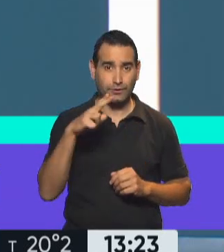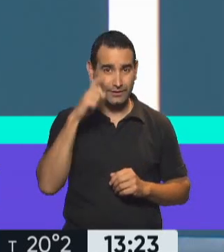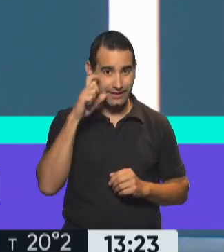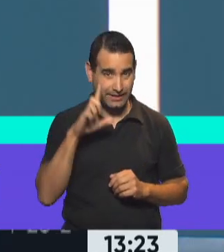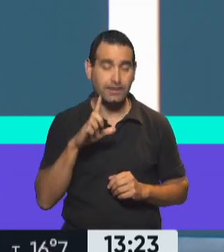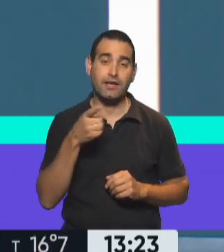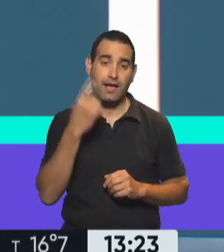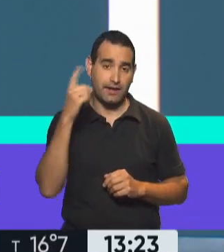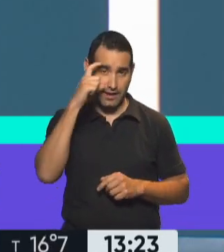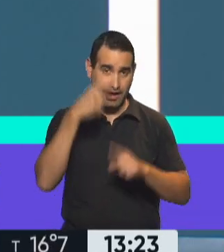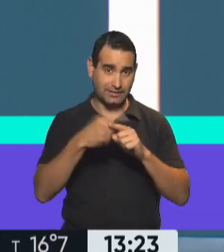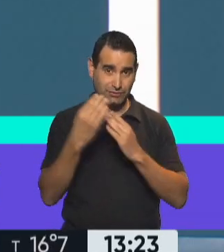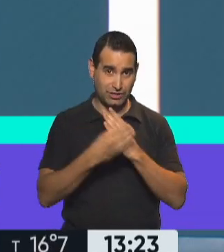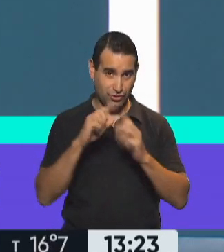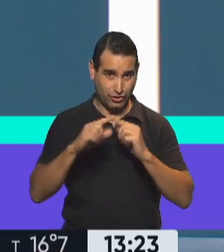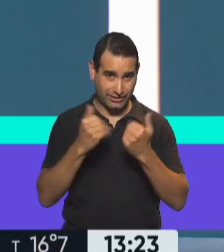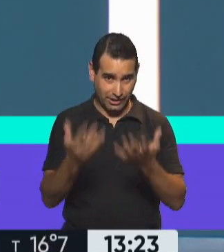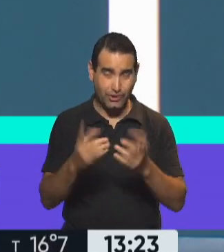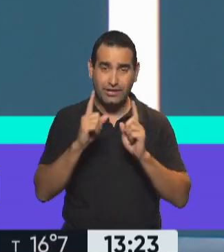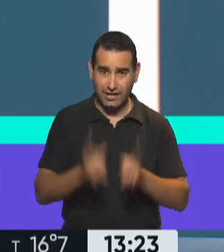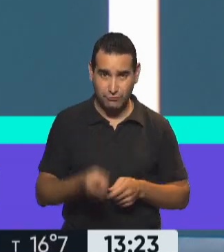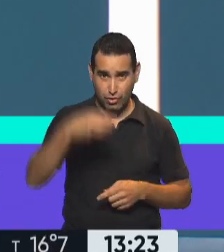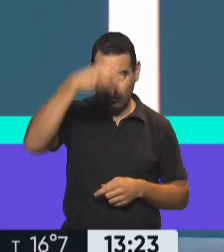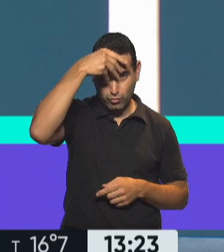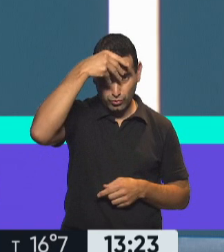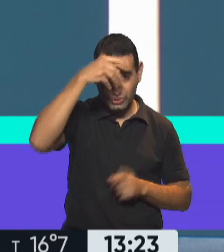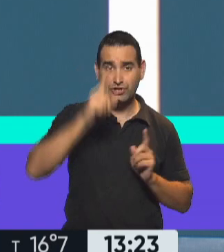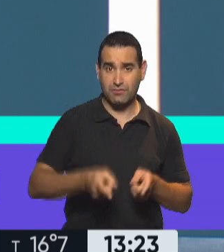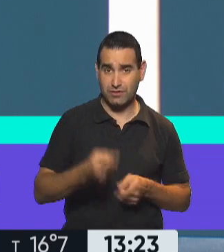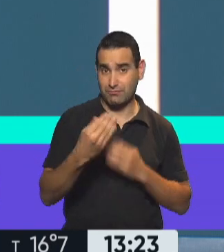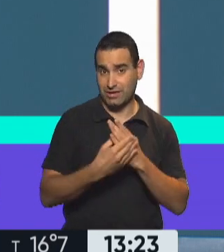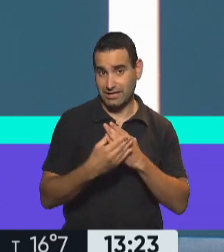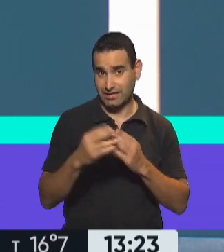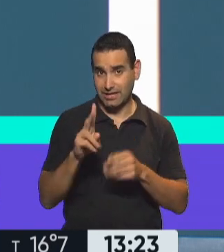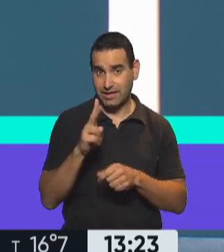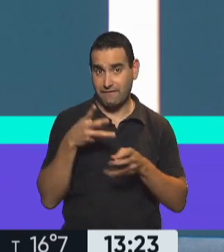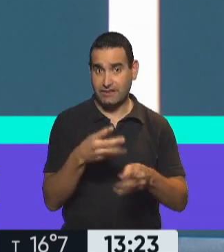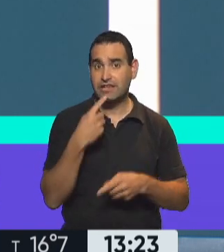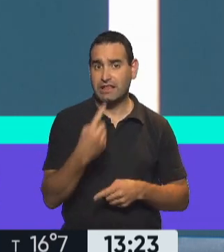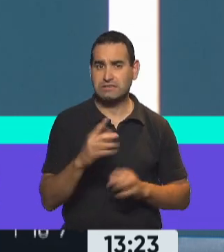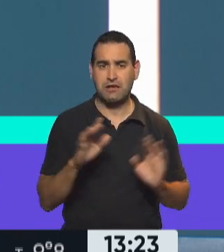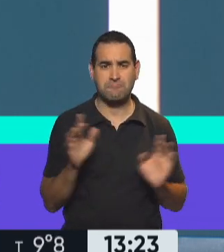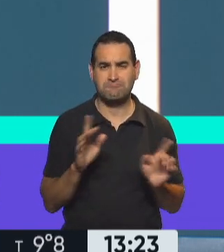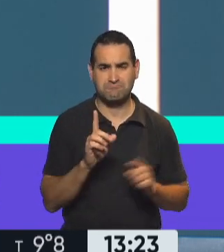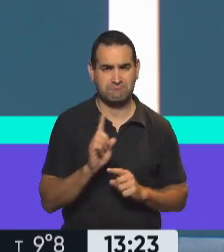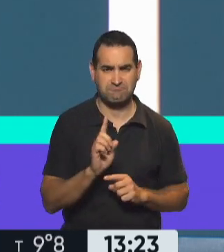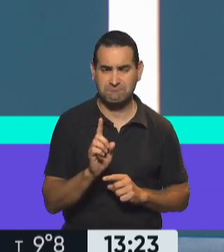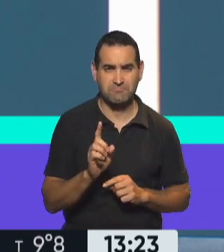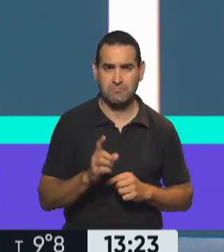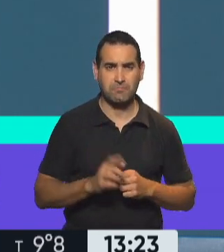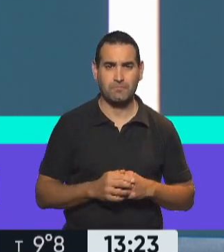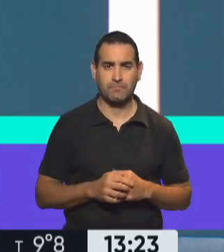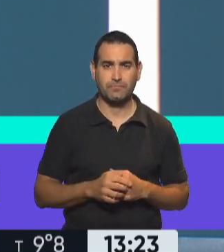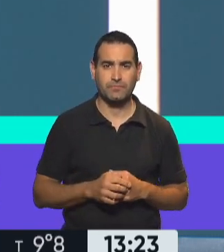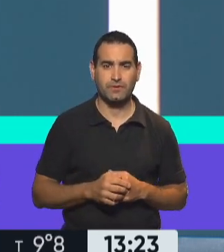canciller durante la gestión de Mauricio Macri, como también Patricia Bullrich, quien fuera ministra de Defensa, quien dijo que de ninguna manera esto había